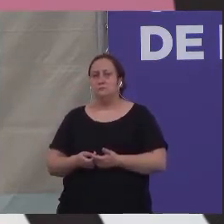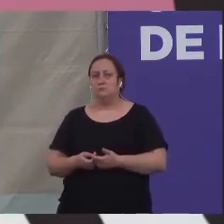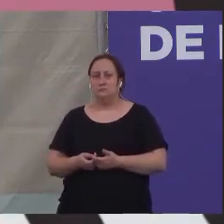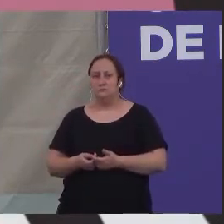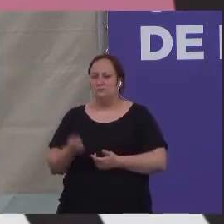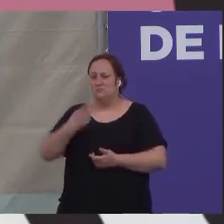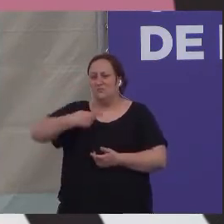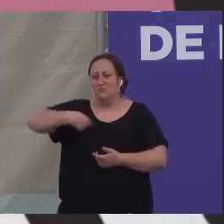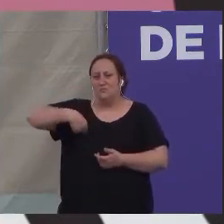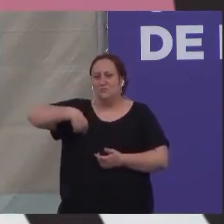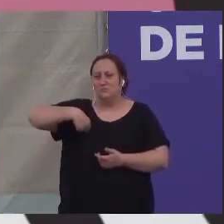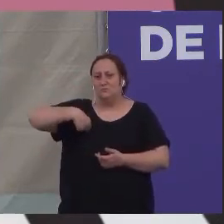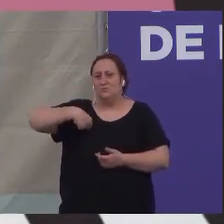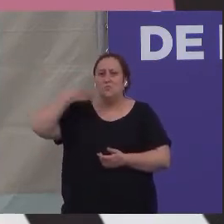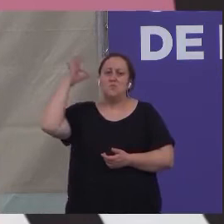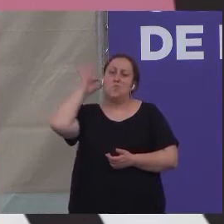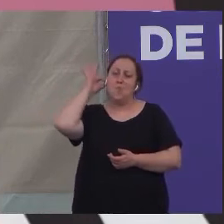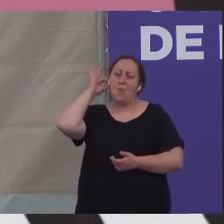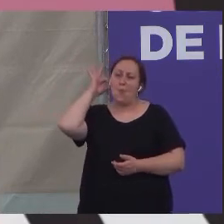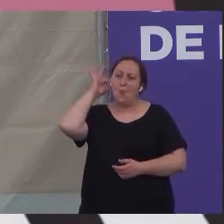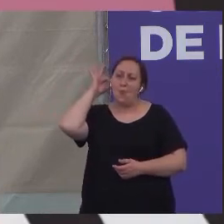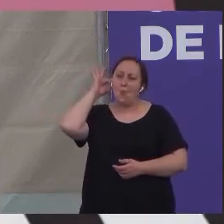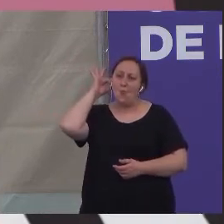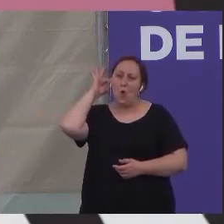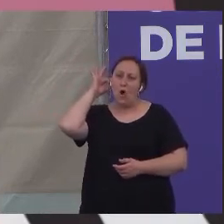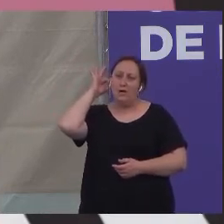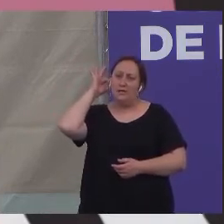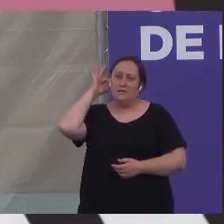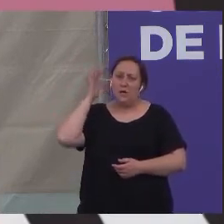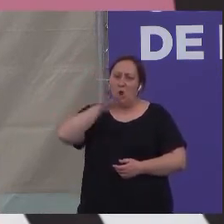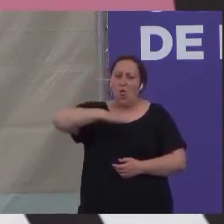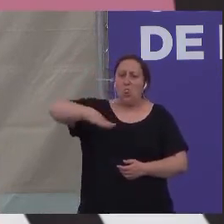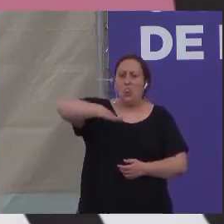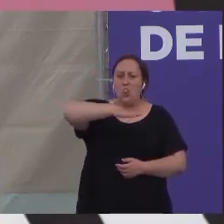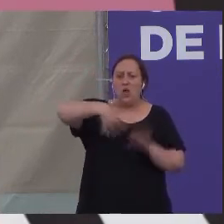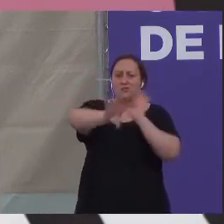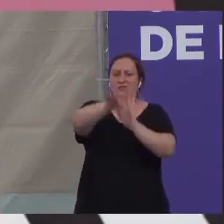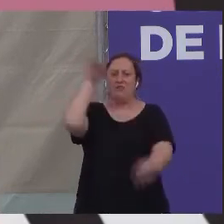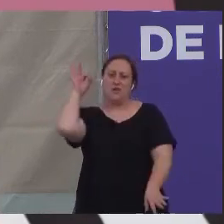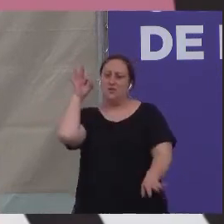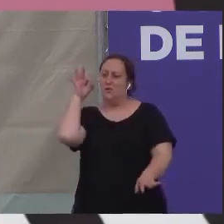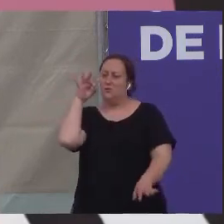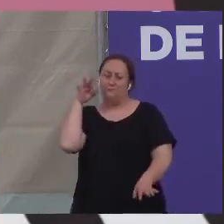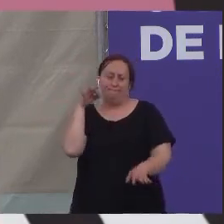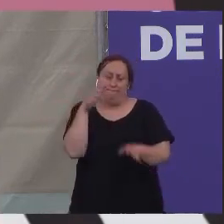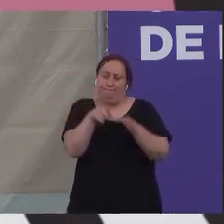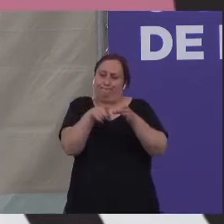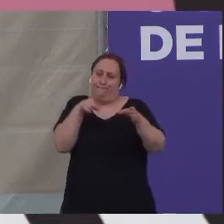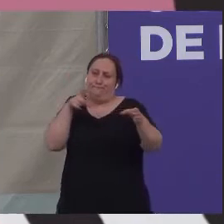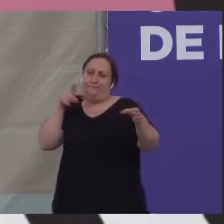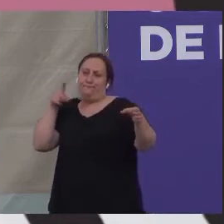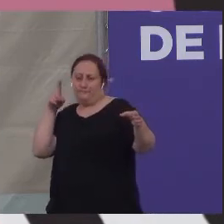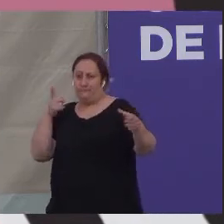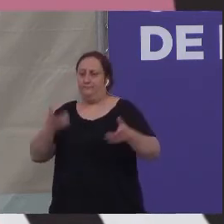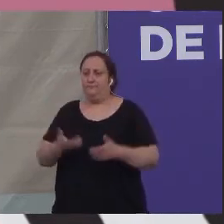estamos muy lejos de que las mujeres estemos en los lugares donde se tomen las decisiones. Realmente